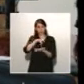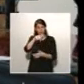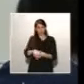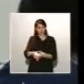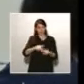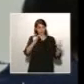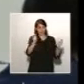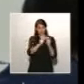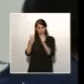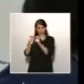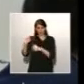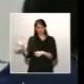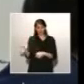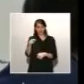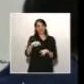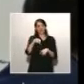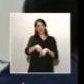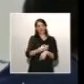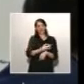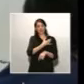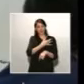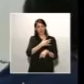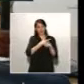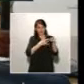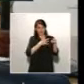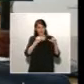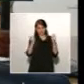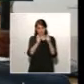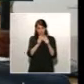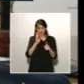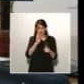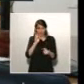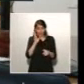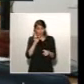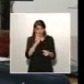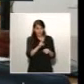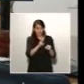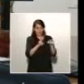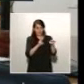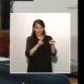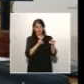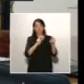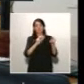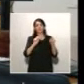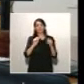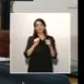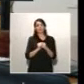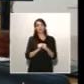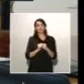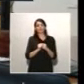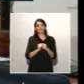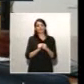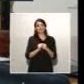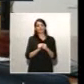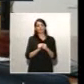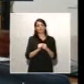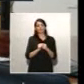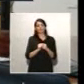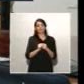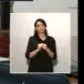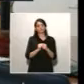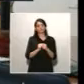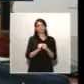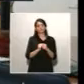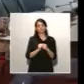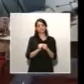Moncloa. En concreto, esta que ven es la imagen de la reunión por